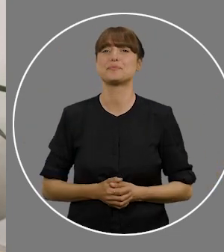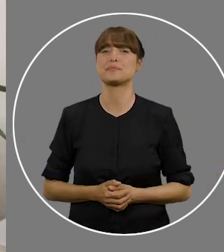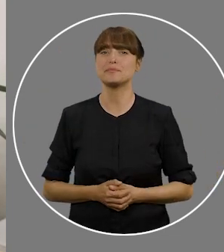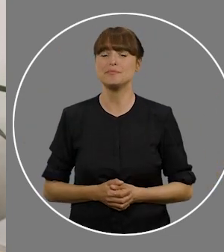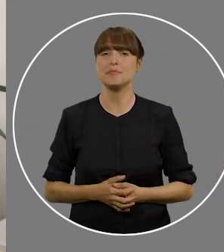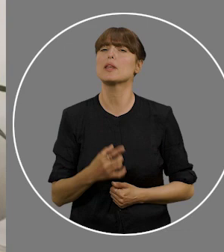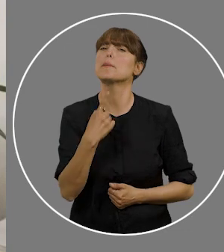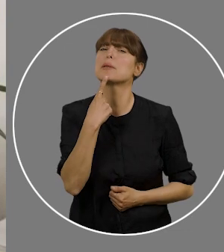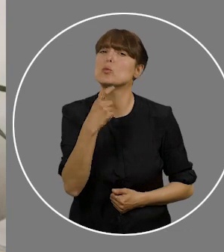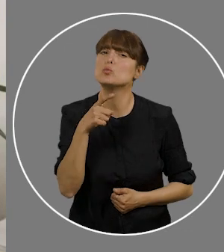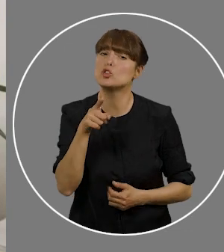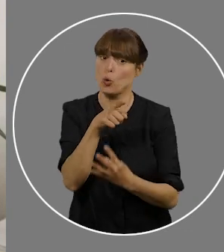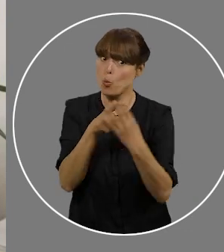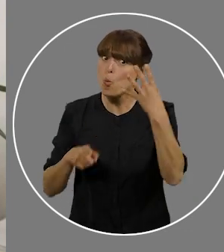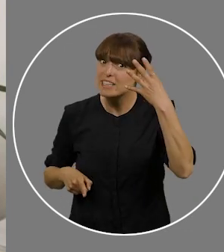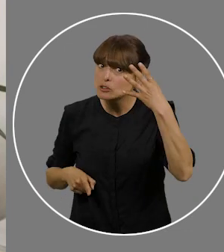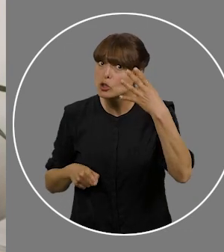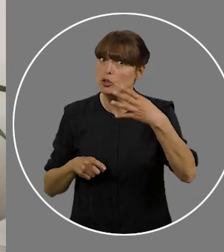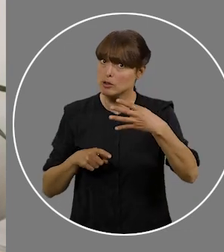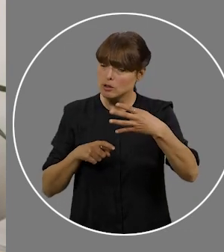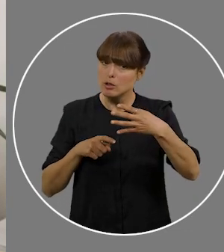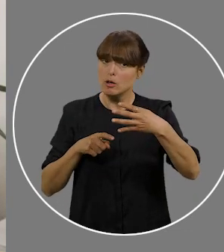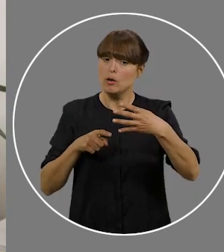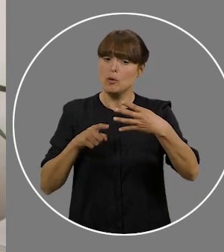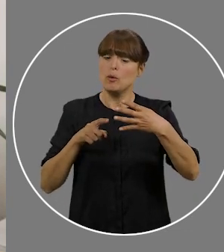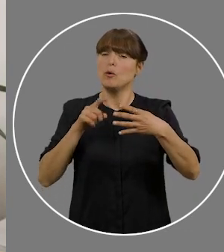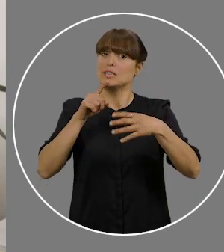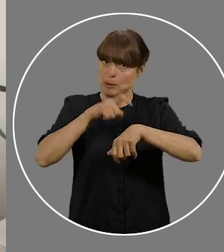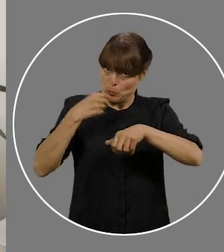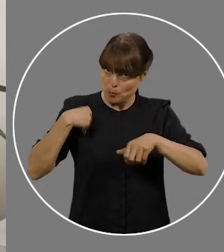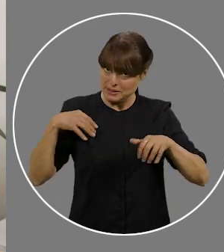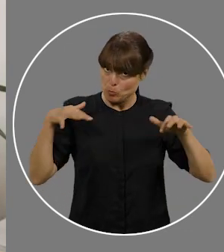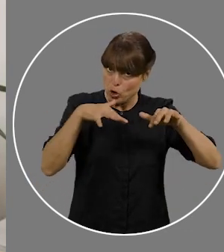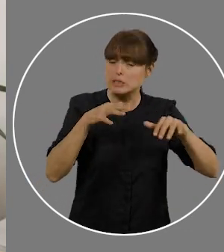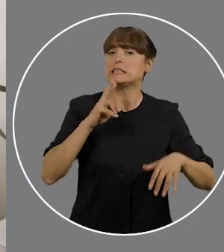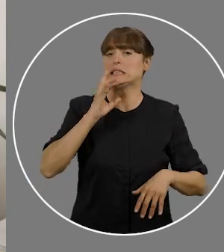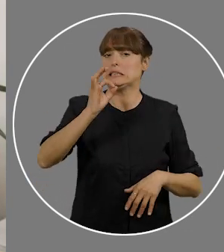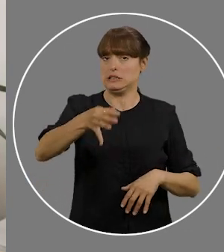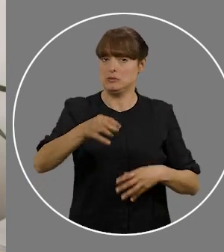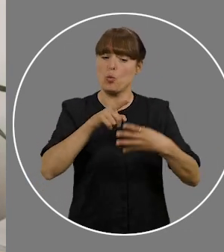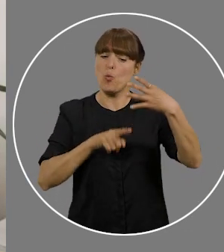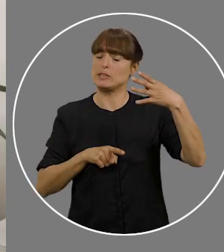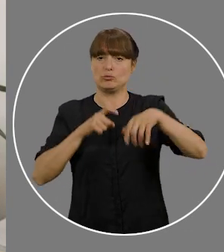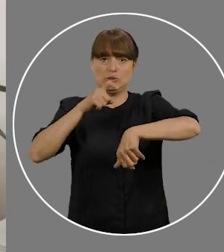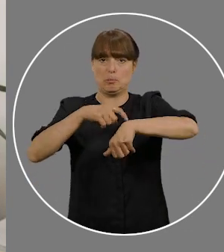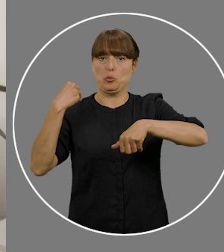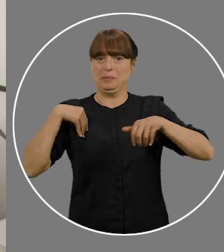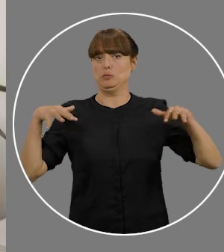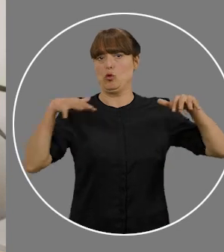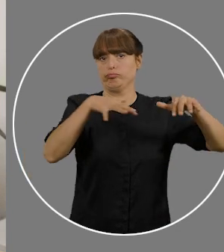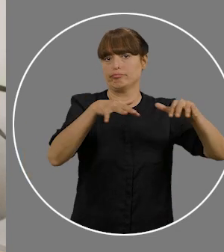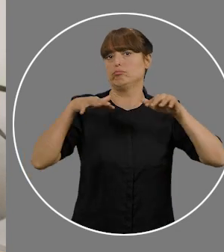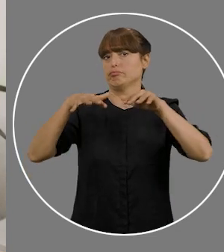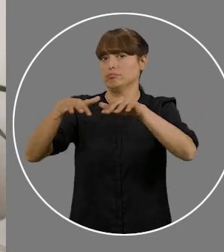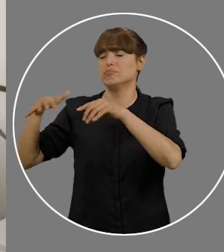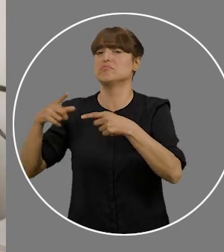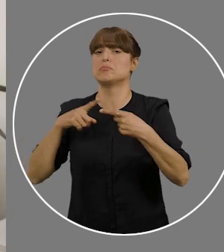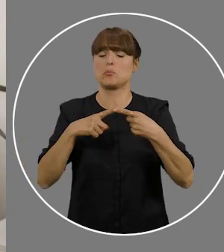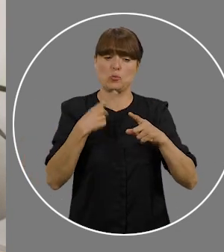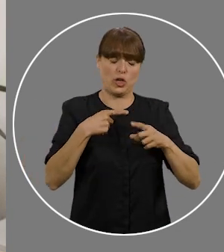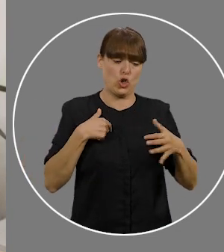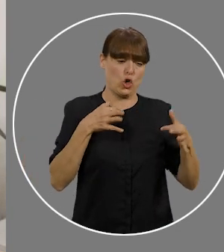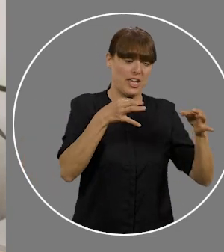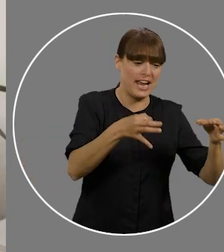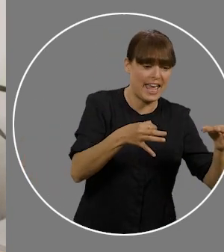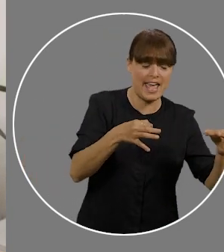ellos ya estaban cuando ustedes fueron? No, fuimos casi todos al mismo tiempo. Porque cuando vinimos, uno vino en familia, otro no vino en familia, pero tampoco